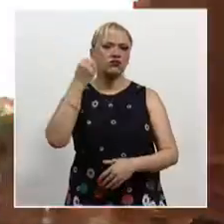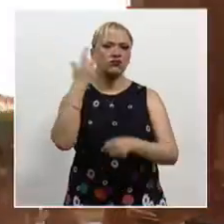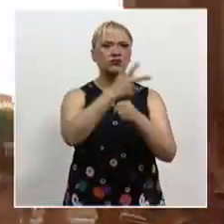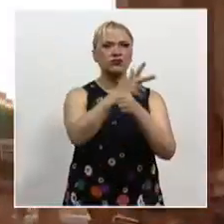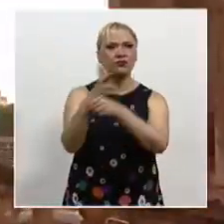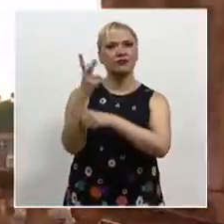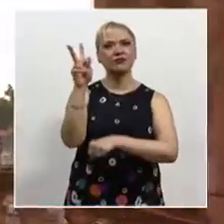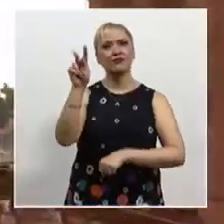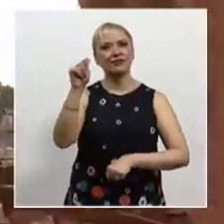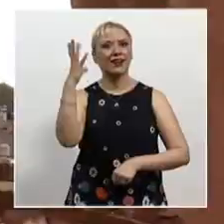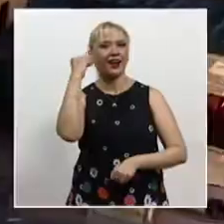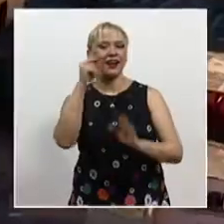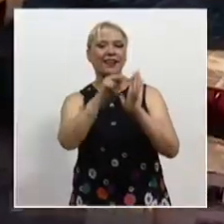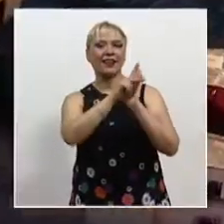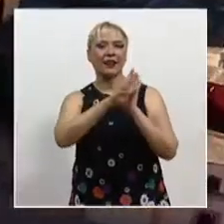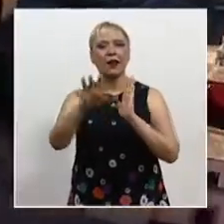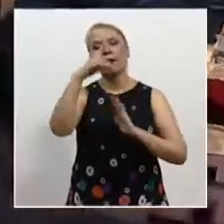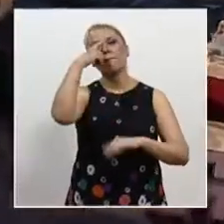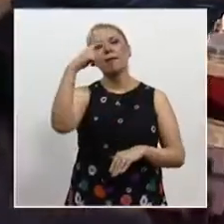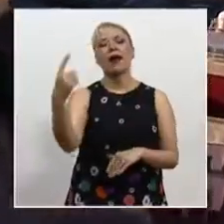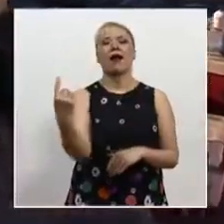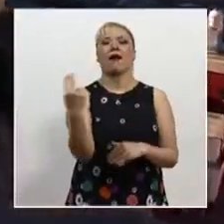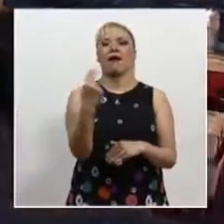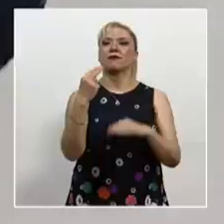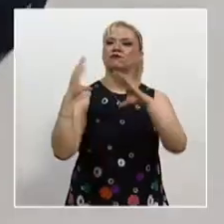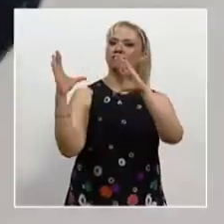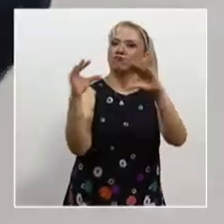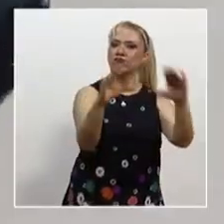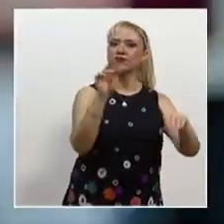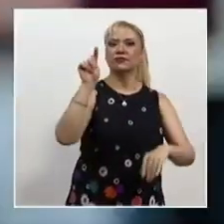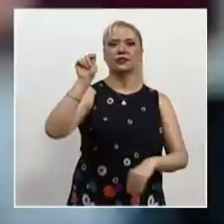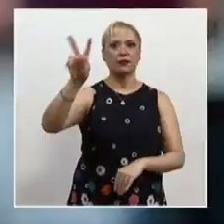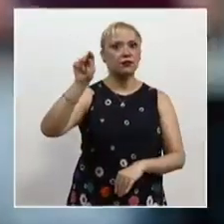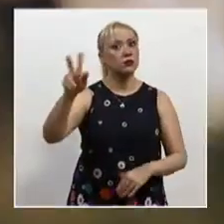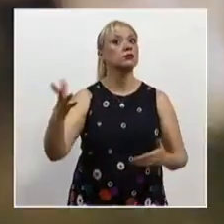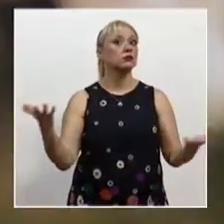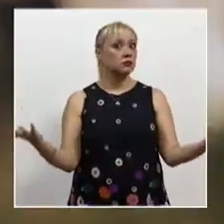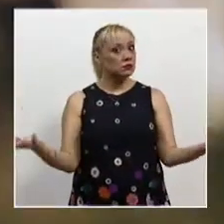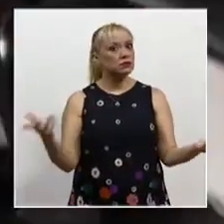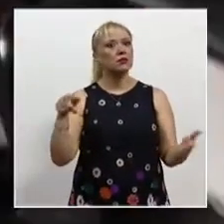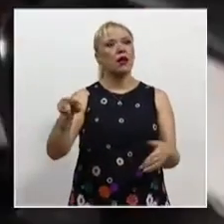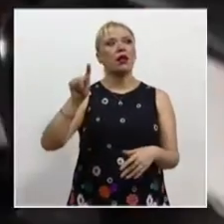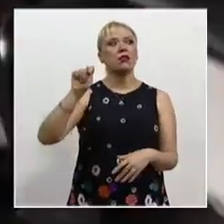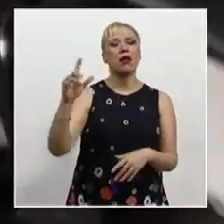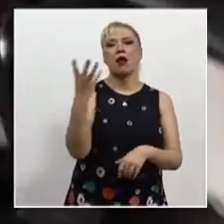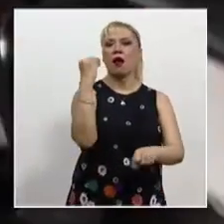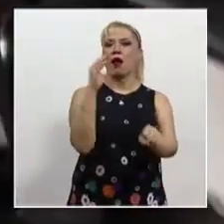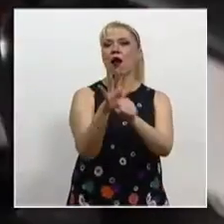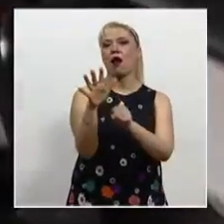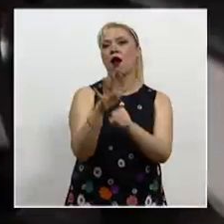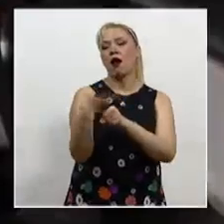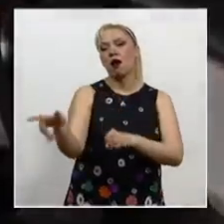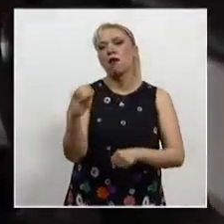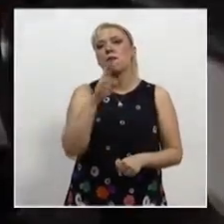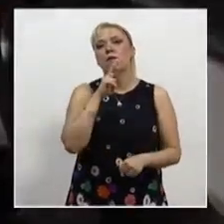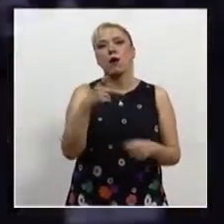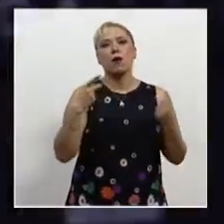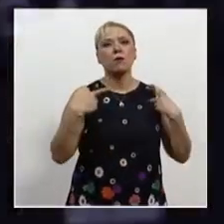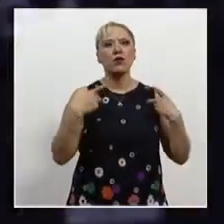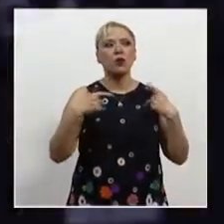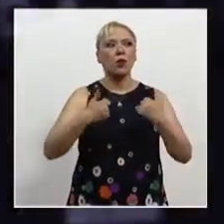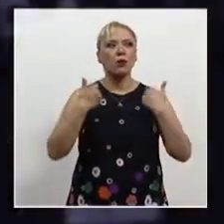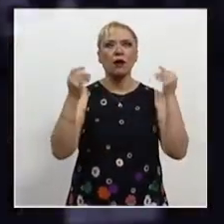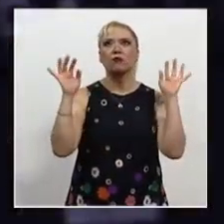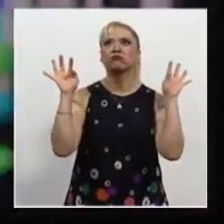que pretende impulsar la televisión educativa dentro del contexto actual, donde las tecnologías han logrado capturar la atención de las